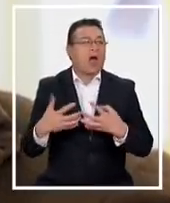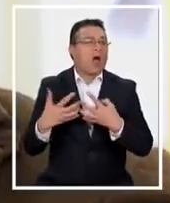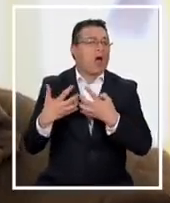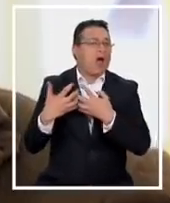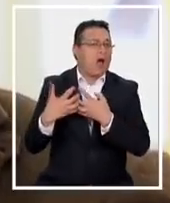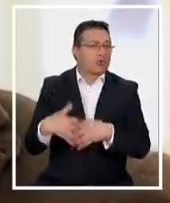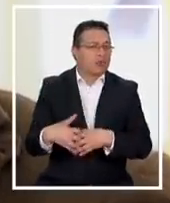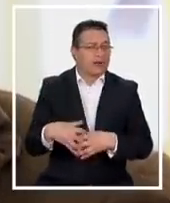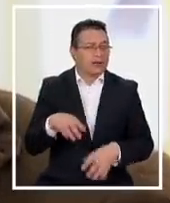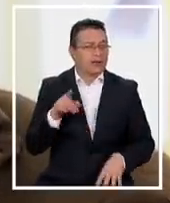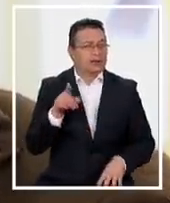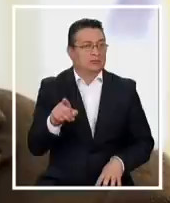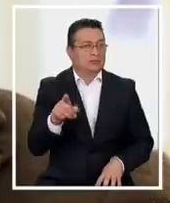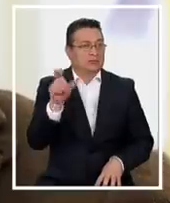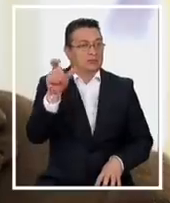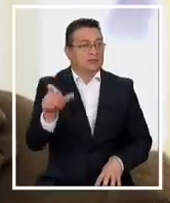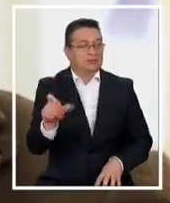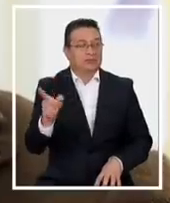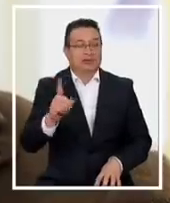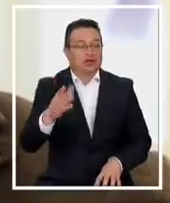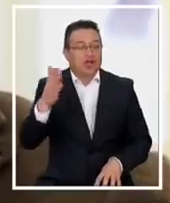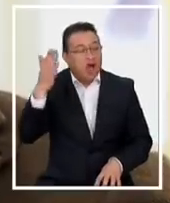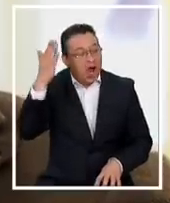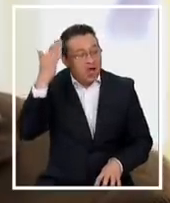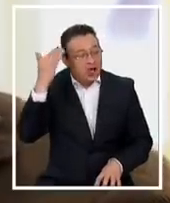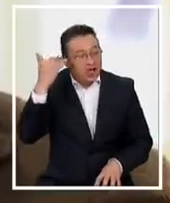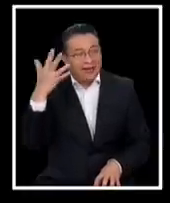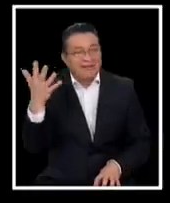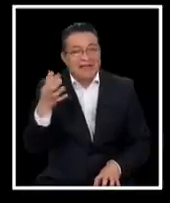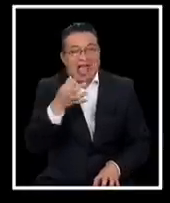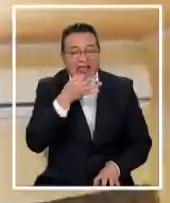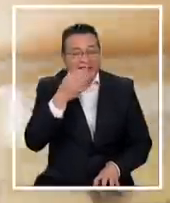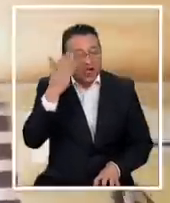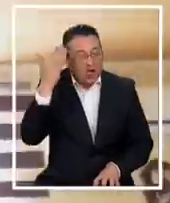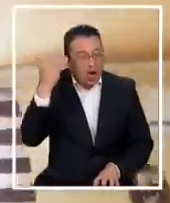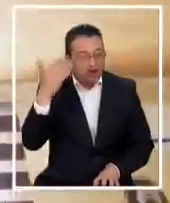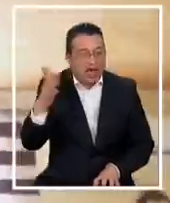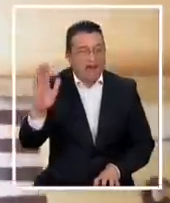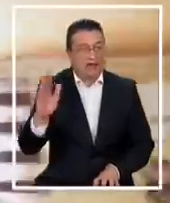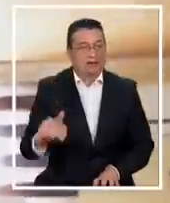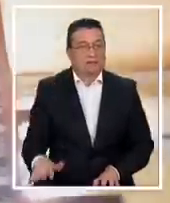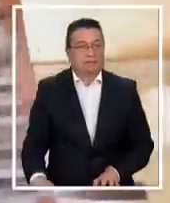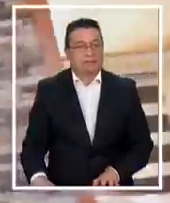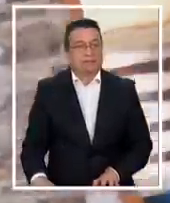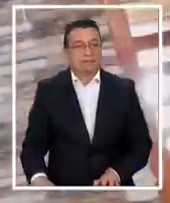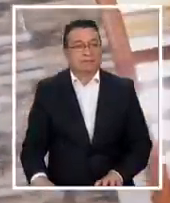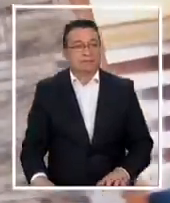automáticamente estamos hablando de alguien que no tiene ni idea sobre lo que está hablando.